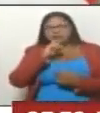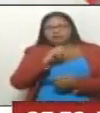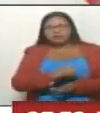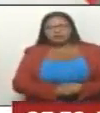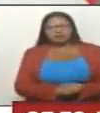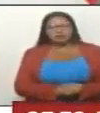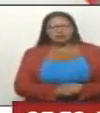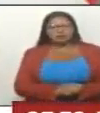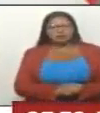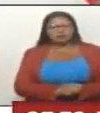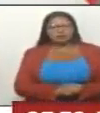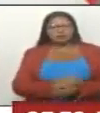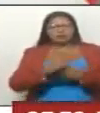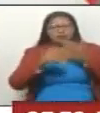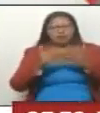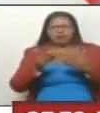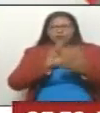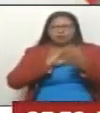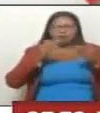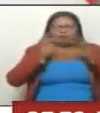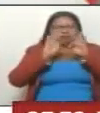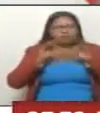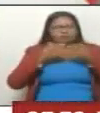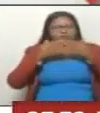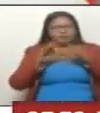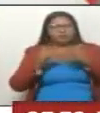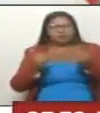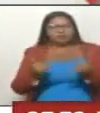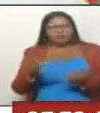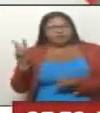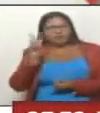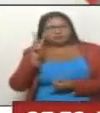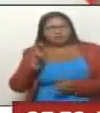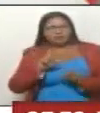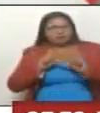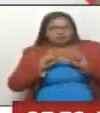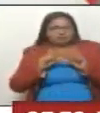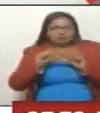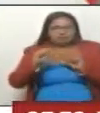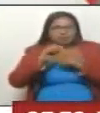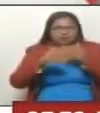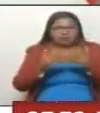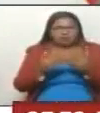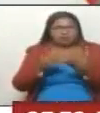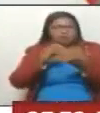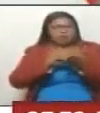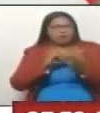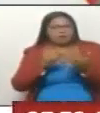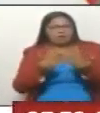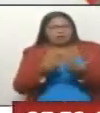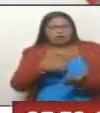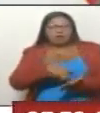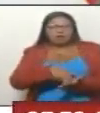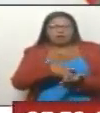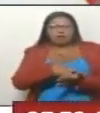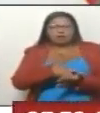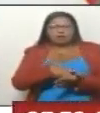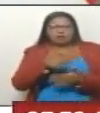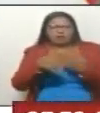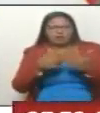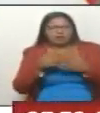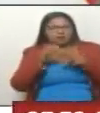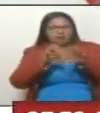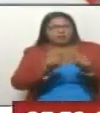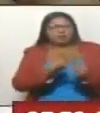dramática que permitió que Venezuela se mantuviera en pie y no que tuviera que colocarse de rodillas ante el imperio.